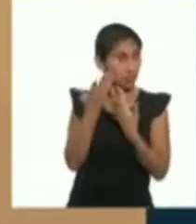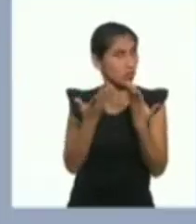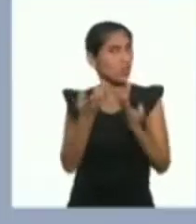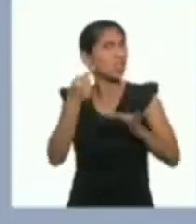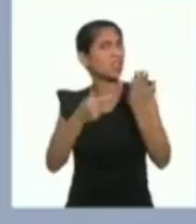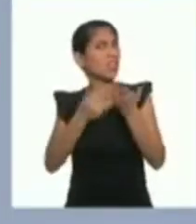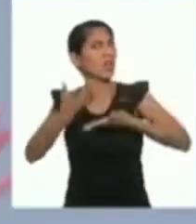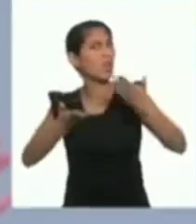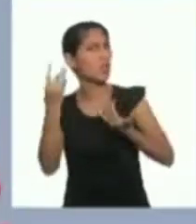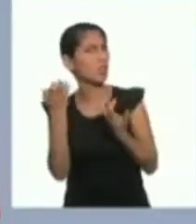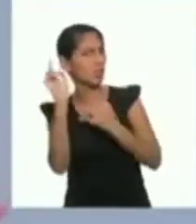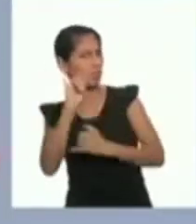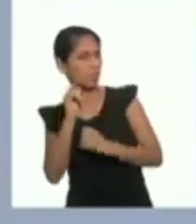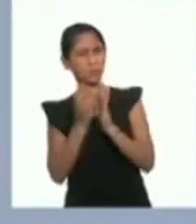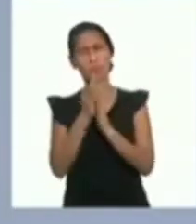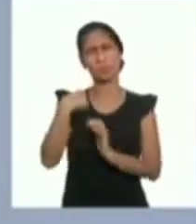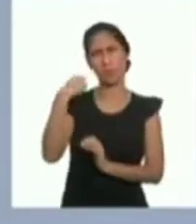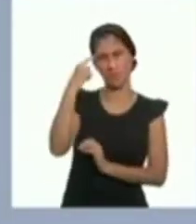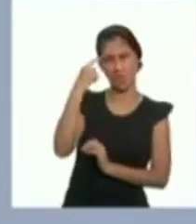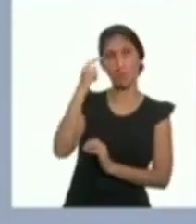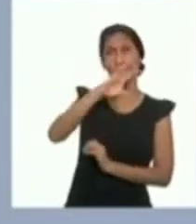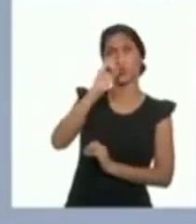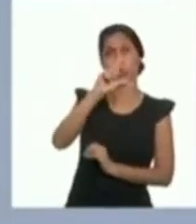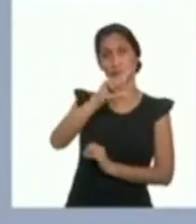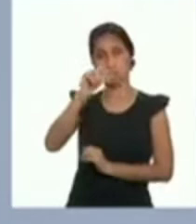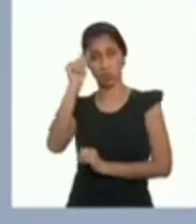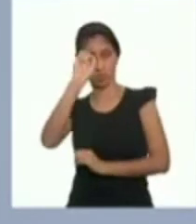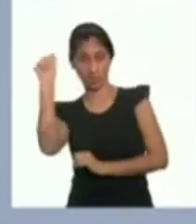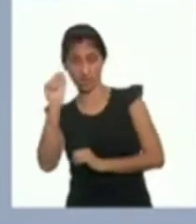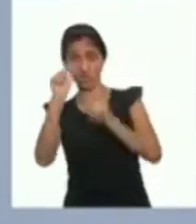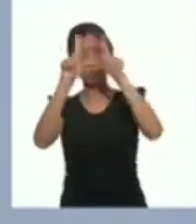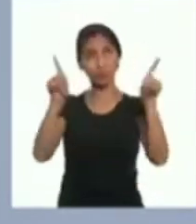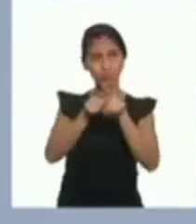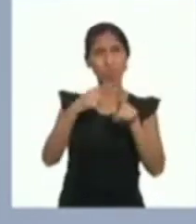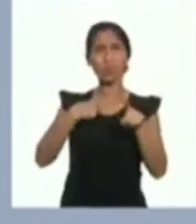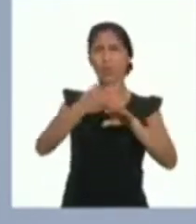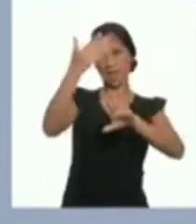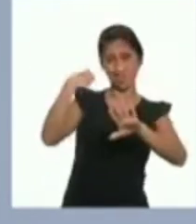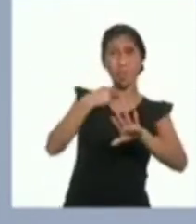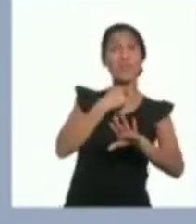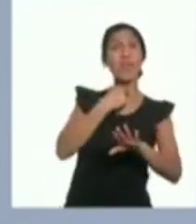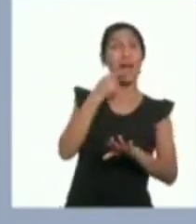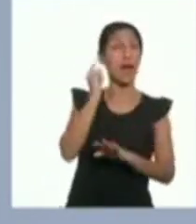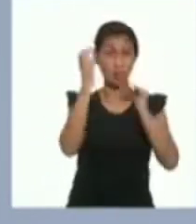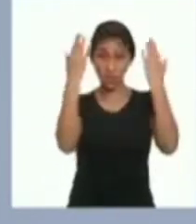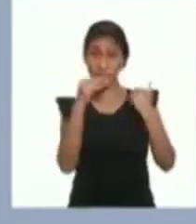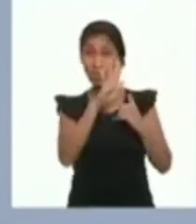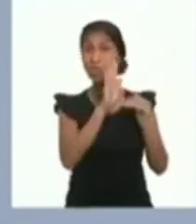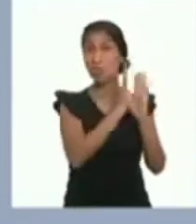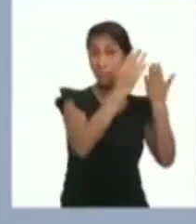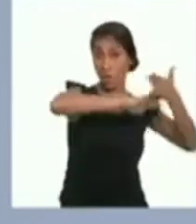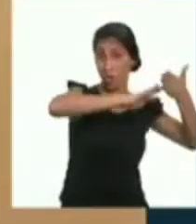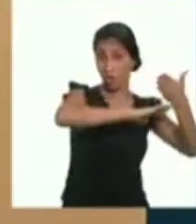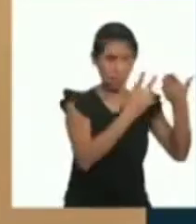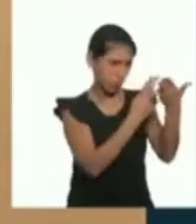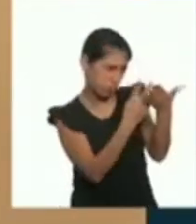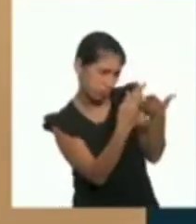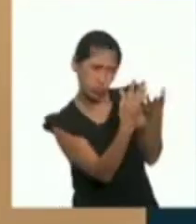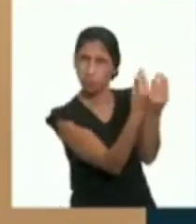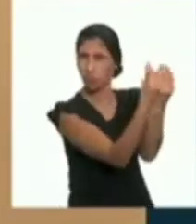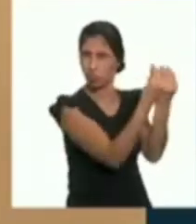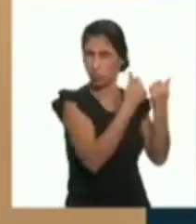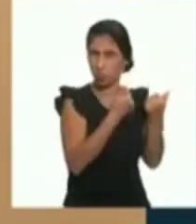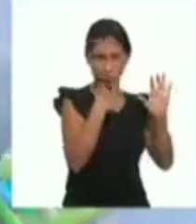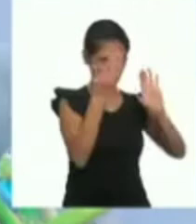quisieras? He pensado hacer un collage. Tengo muchos recortes periodísticos de mi abuelita de antes y después de lograr el voto femenino. Me parece